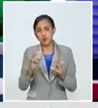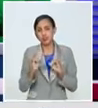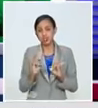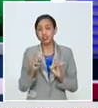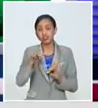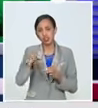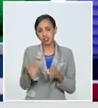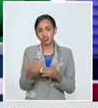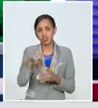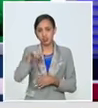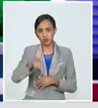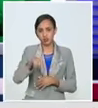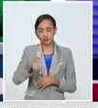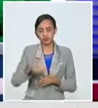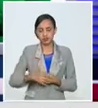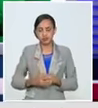de hoy.